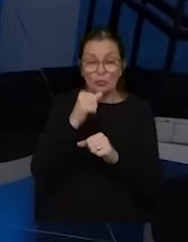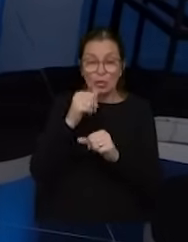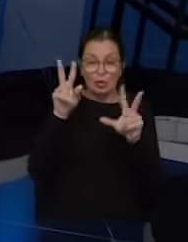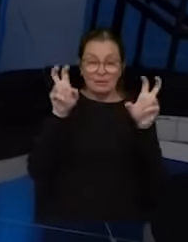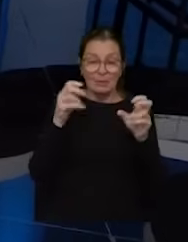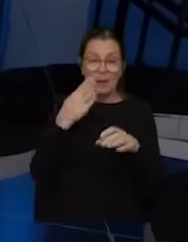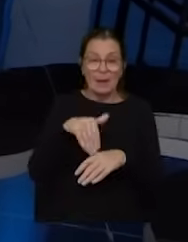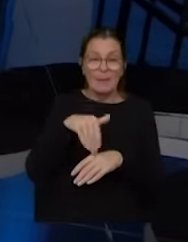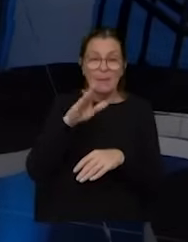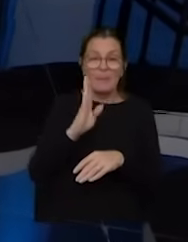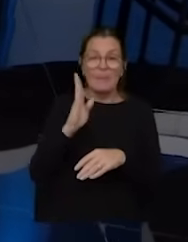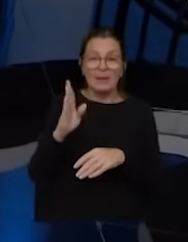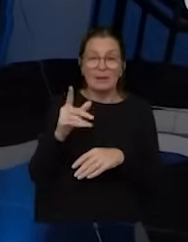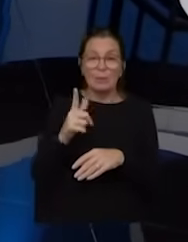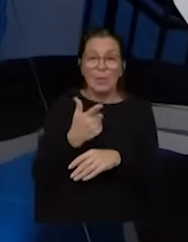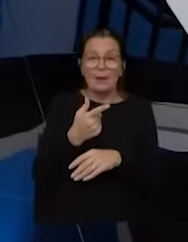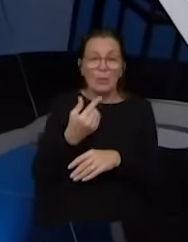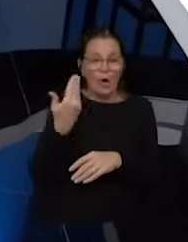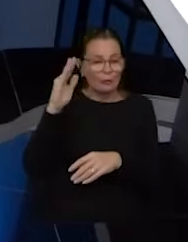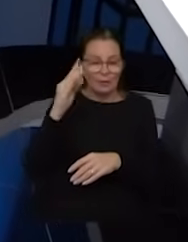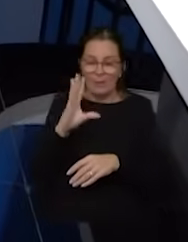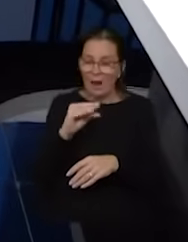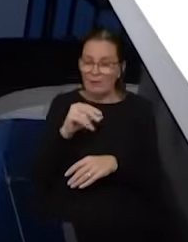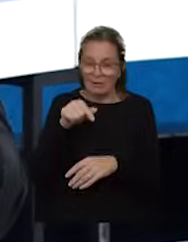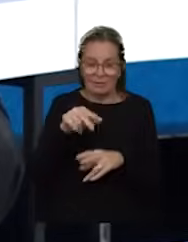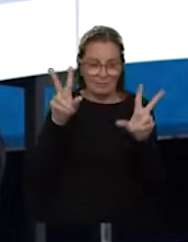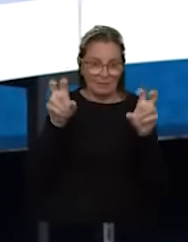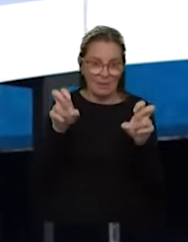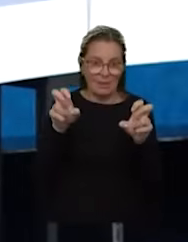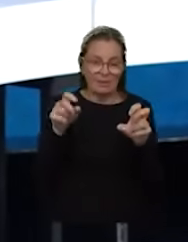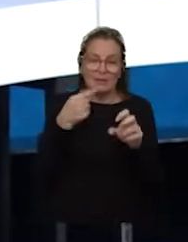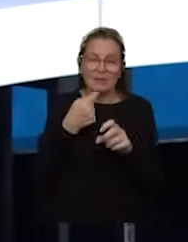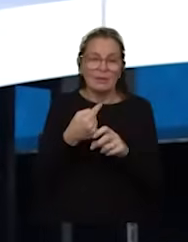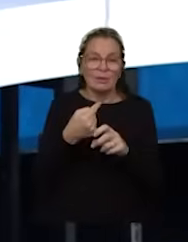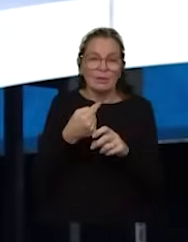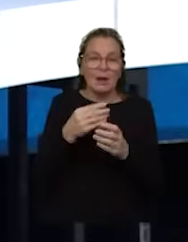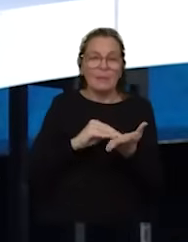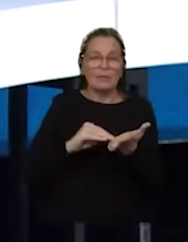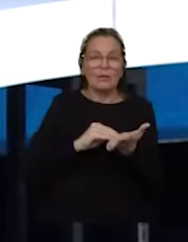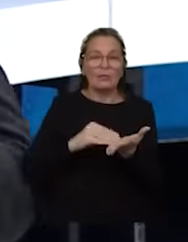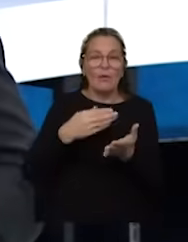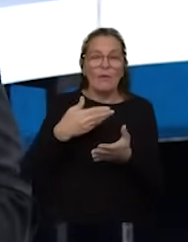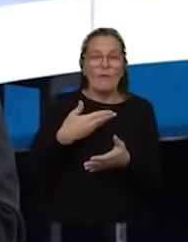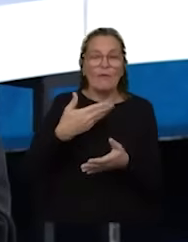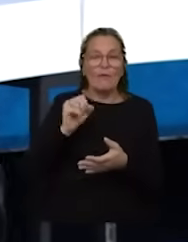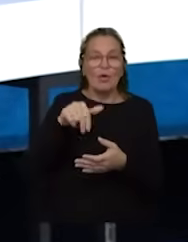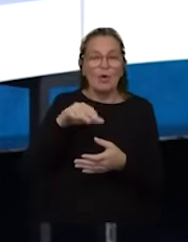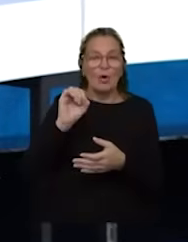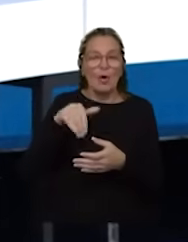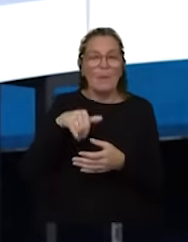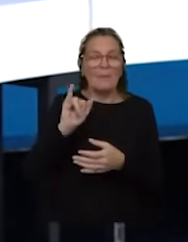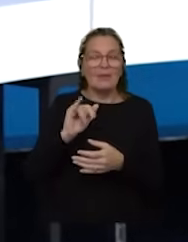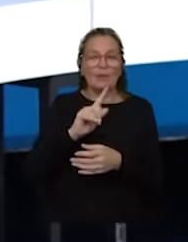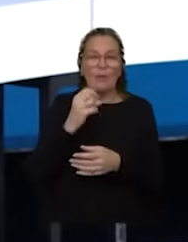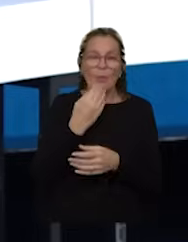al mpp le han dicho no que no tiene como autoridad para poder hablar del tema entendiendo de que la administración de bonomi No fue buena Cómo ves todo esto cómo ves la